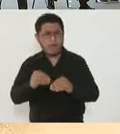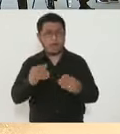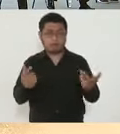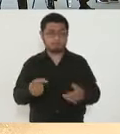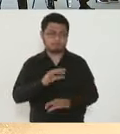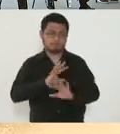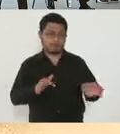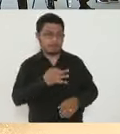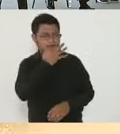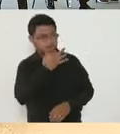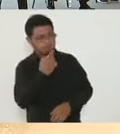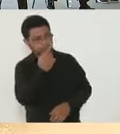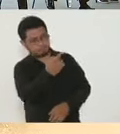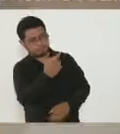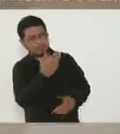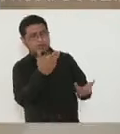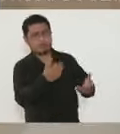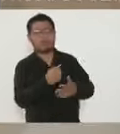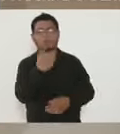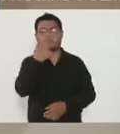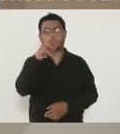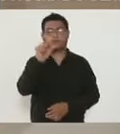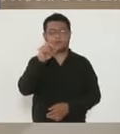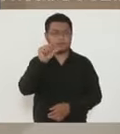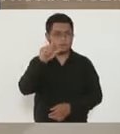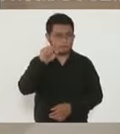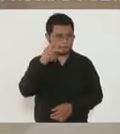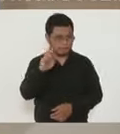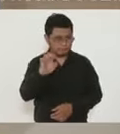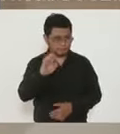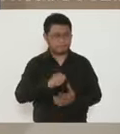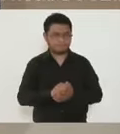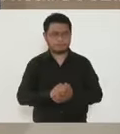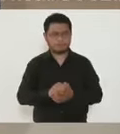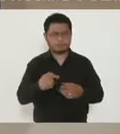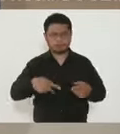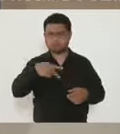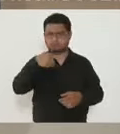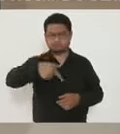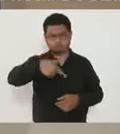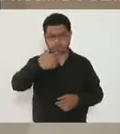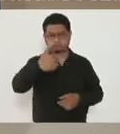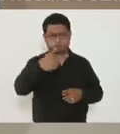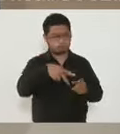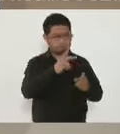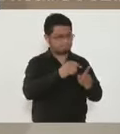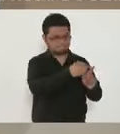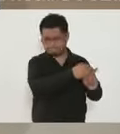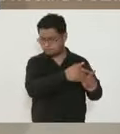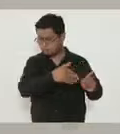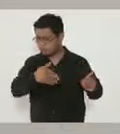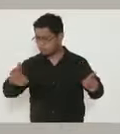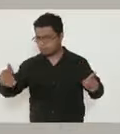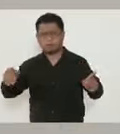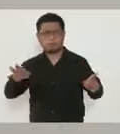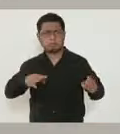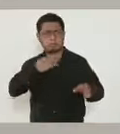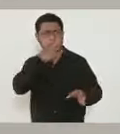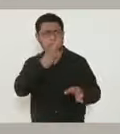indicaba Guadalupe, regulares de 12 kilómetros que alternan con 6 de desvío y 6 de obra.